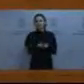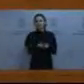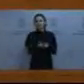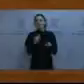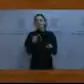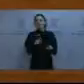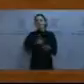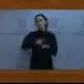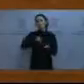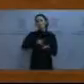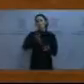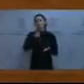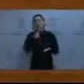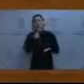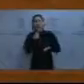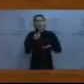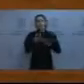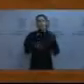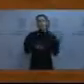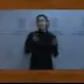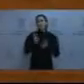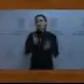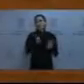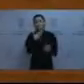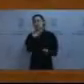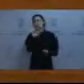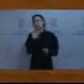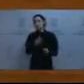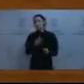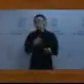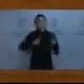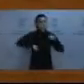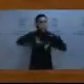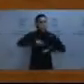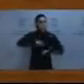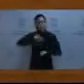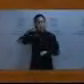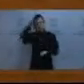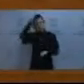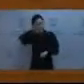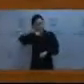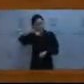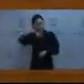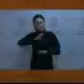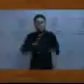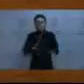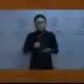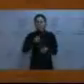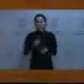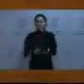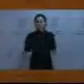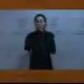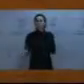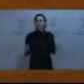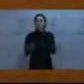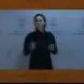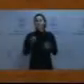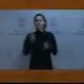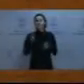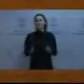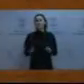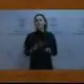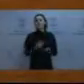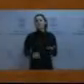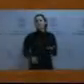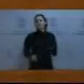literarios, si esto es una estracanada, si es un teatro de absurdo, si es un sainete o un esperpento. Pero esto no es un club de lectura, es un